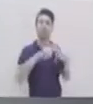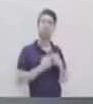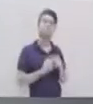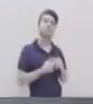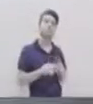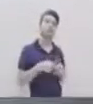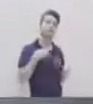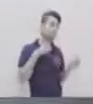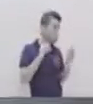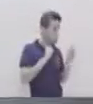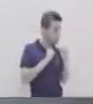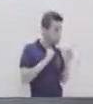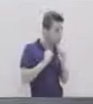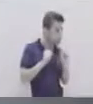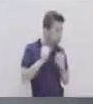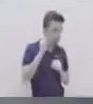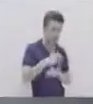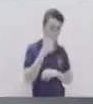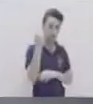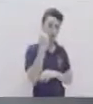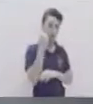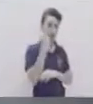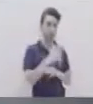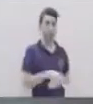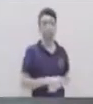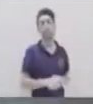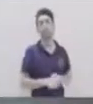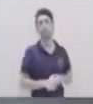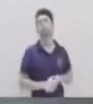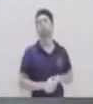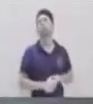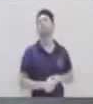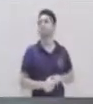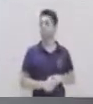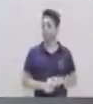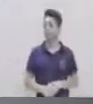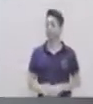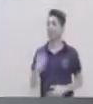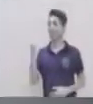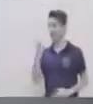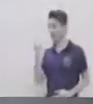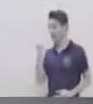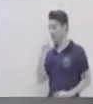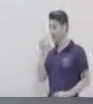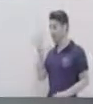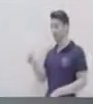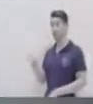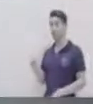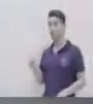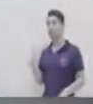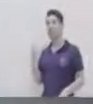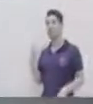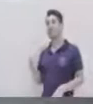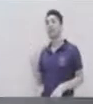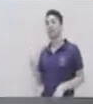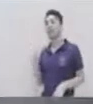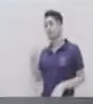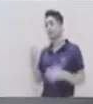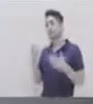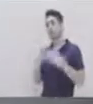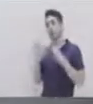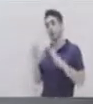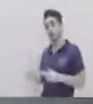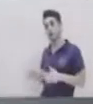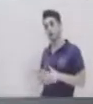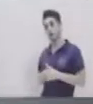empezar a trabajar este aspecto tan importante en el ser humano? Es muy importante tomar en cuenta quiénes están